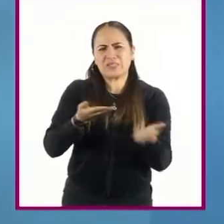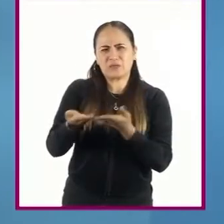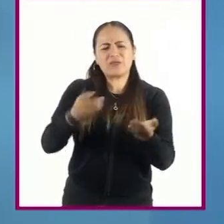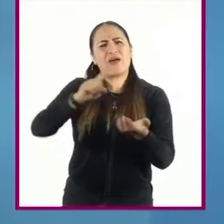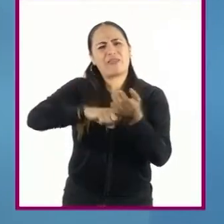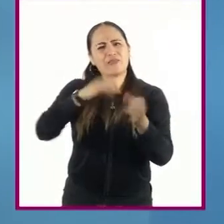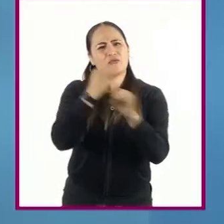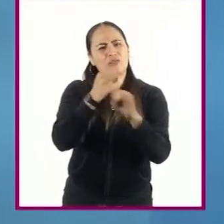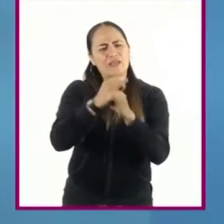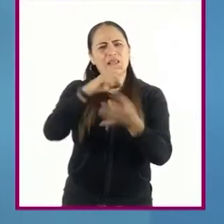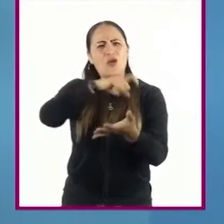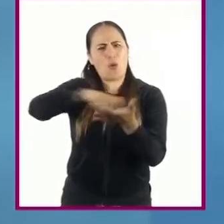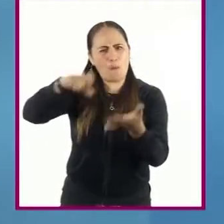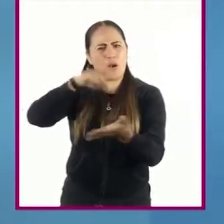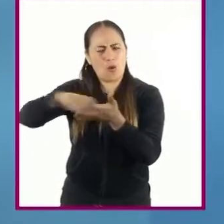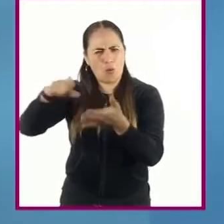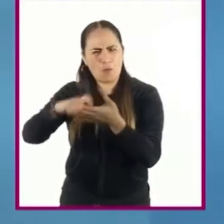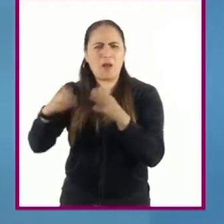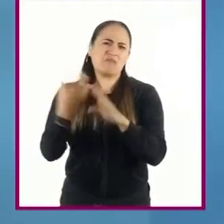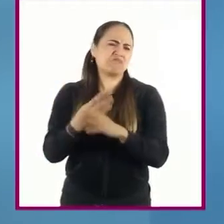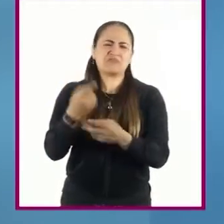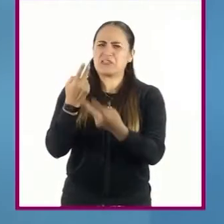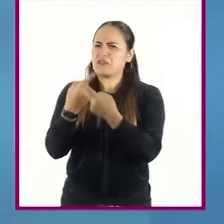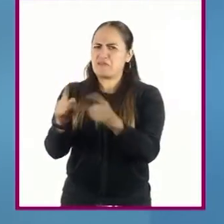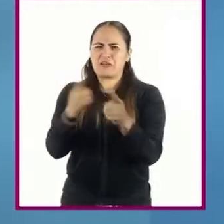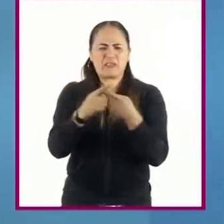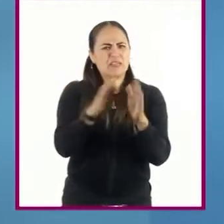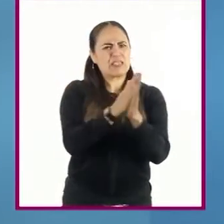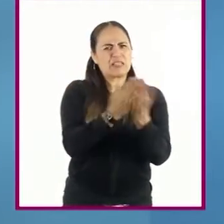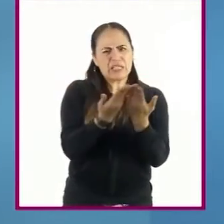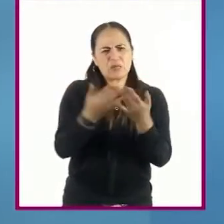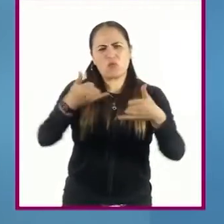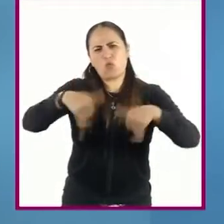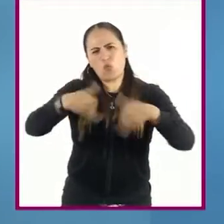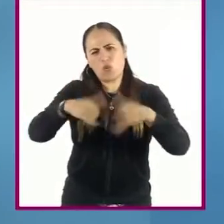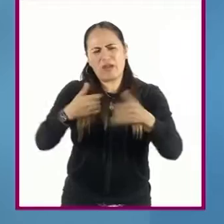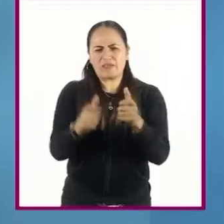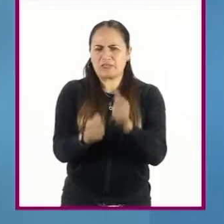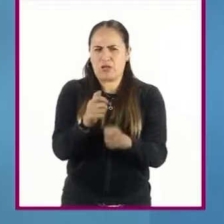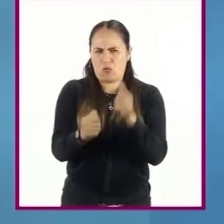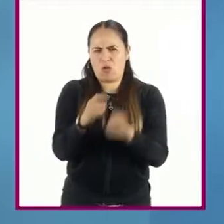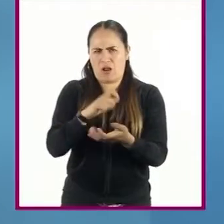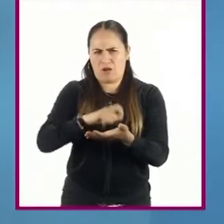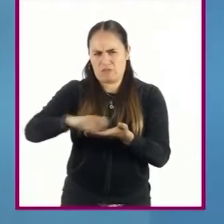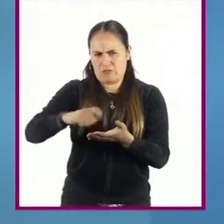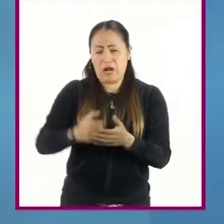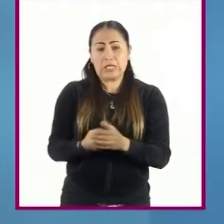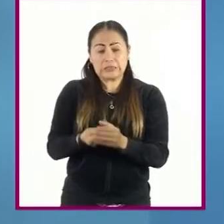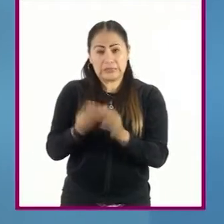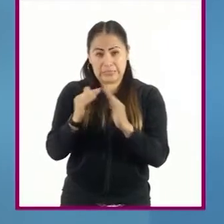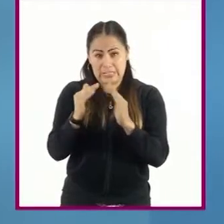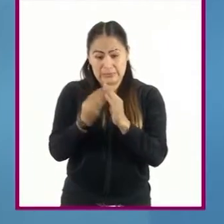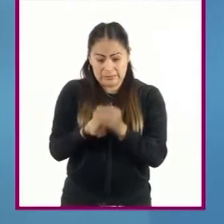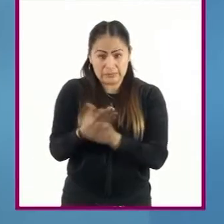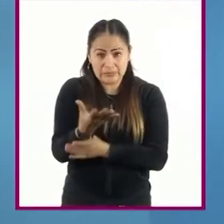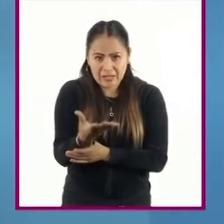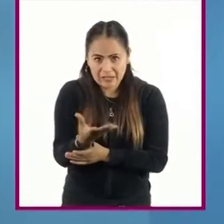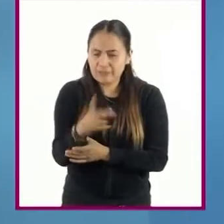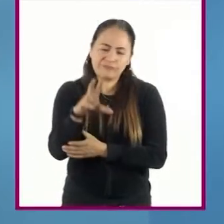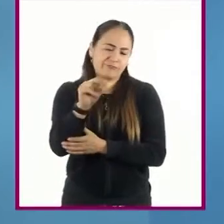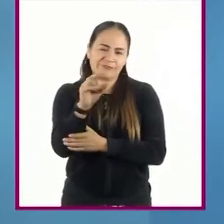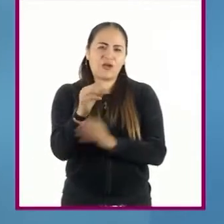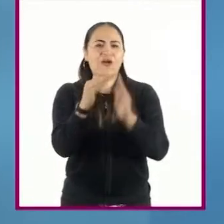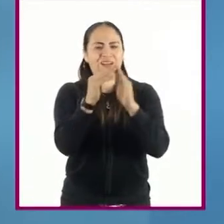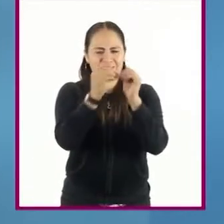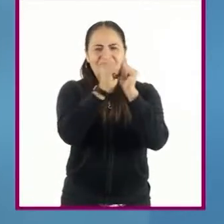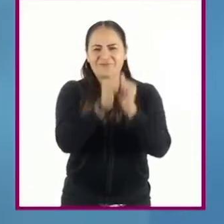digitales, que compran todo tipo de mercancías como libros, juguetes y celulares, sin salir de su casa y tienen acceso